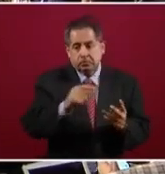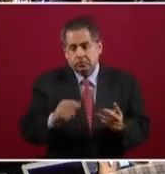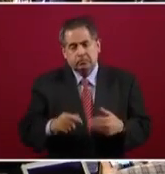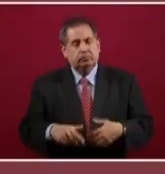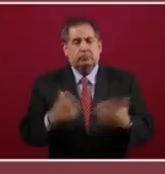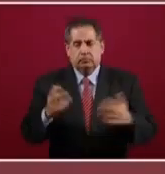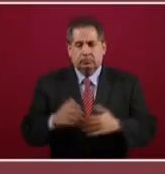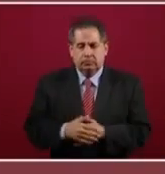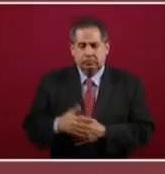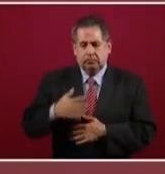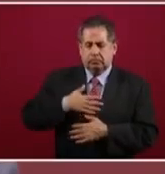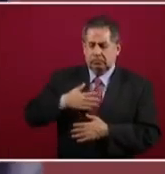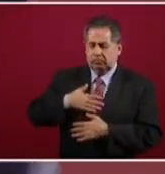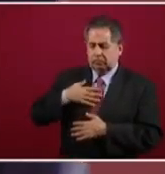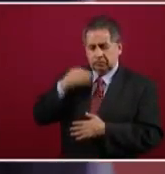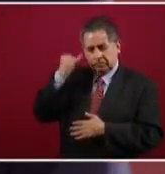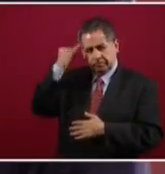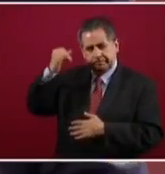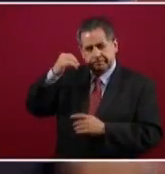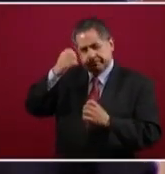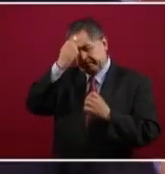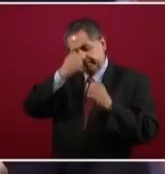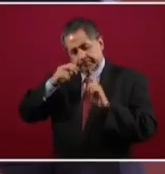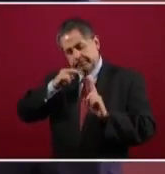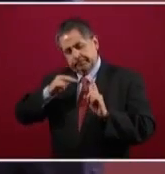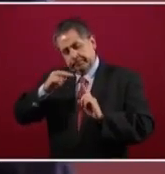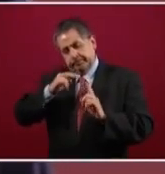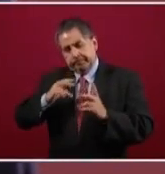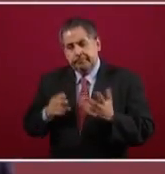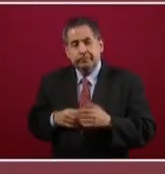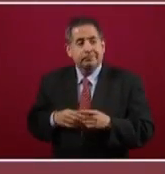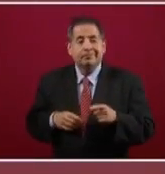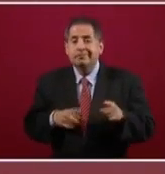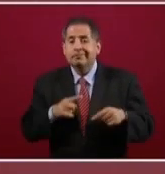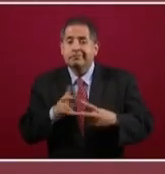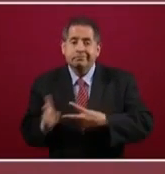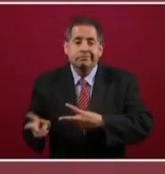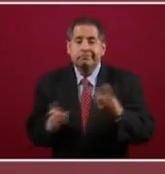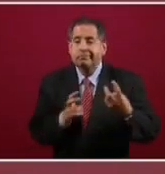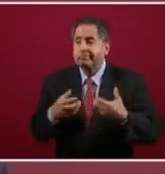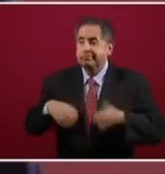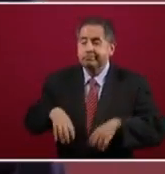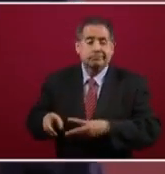Yo tengo mi interpretación. Para permitir el saqueo,